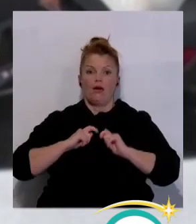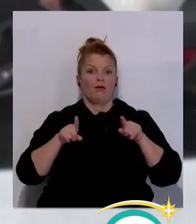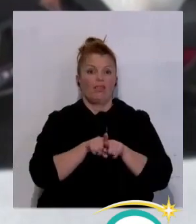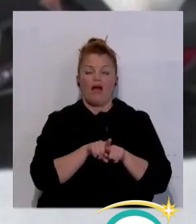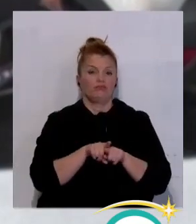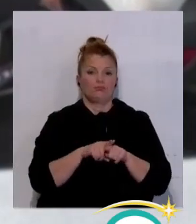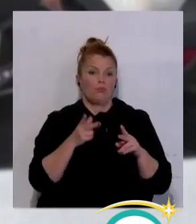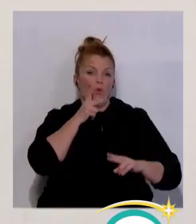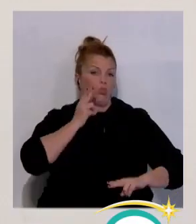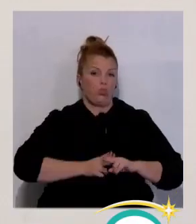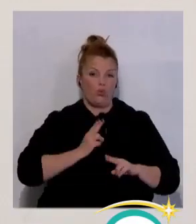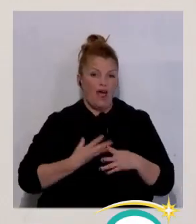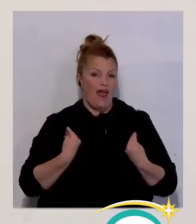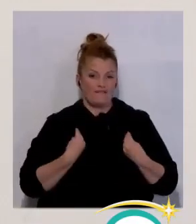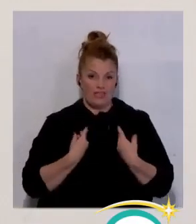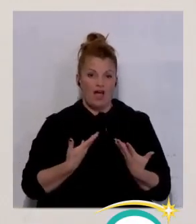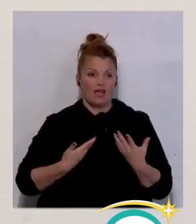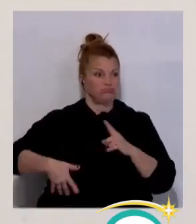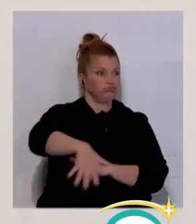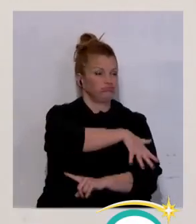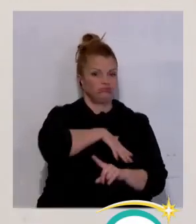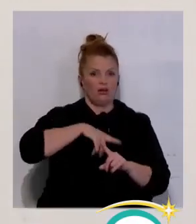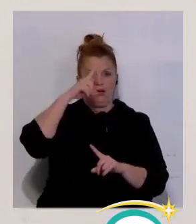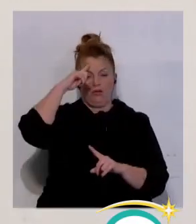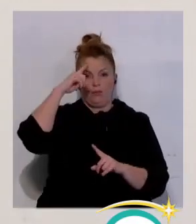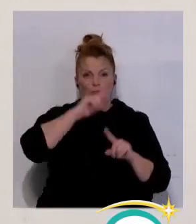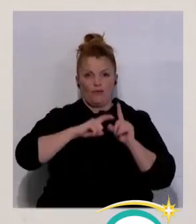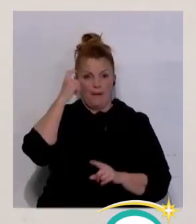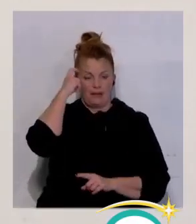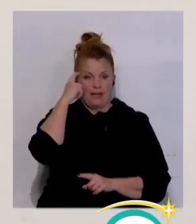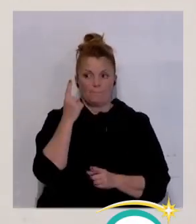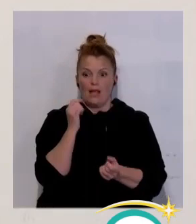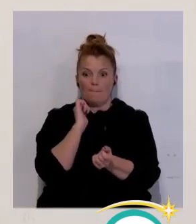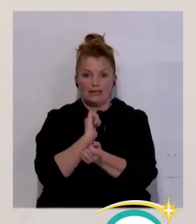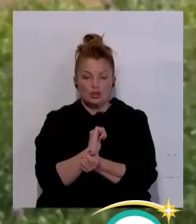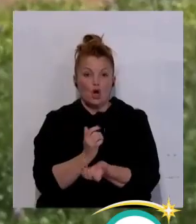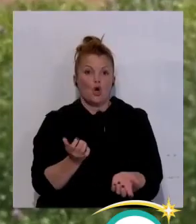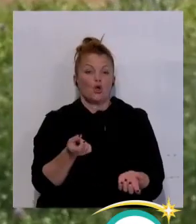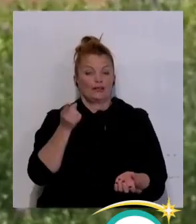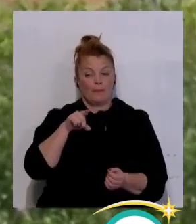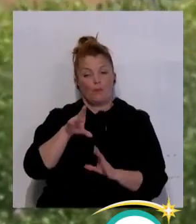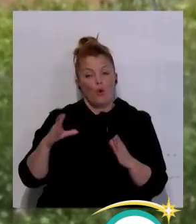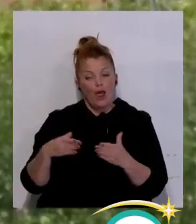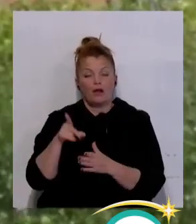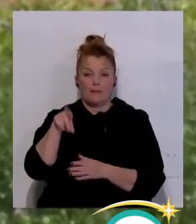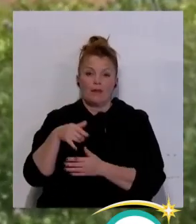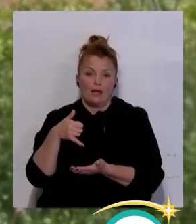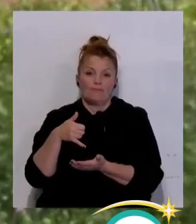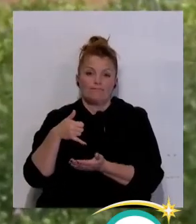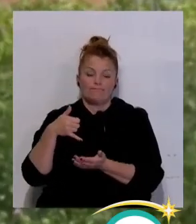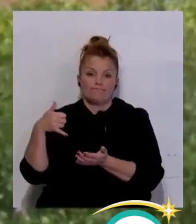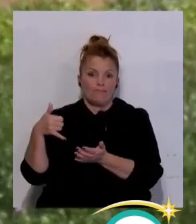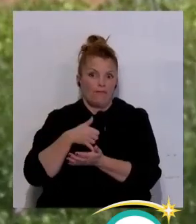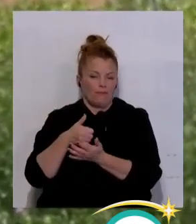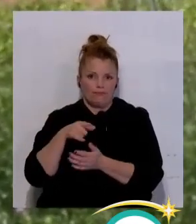mental, porque es muy duro ese contexto. La salud mental en prisión, que nos parece otro de los colectivos muy vulnerables, ¿no? Es decir,